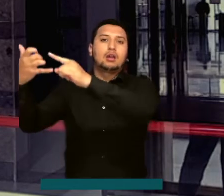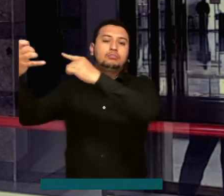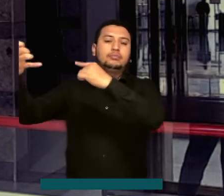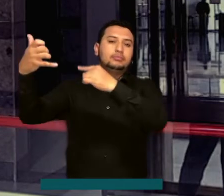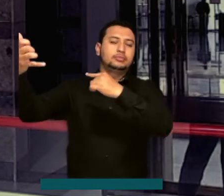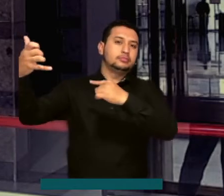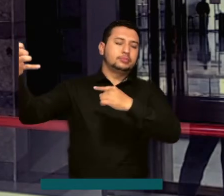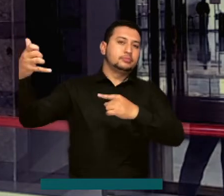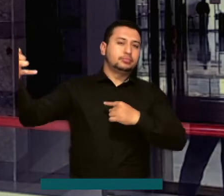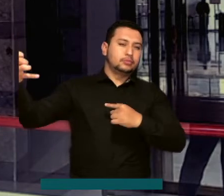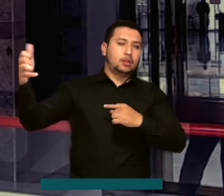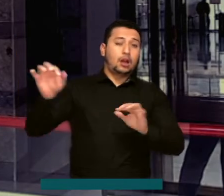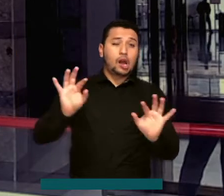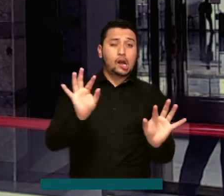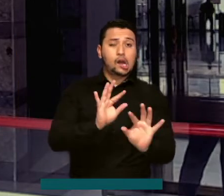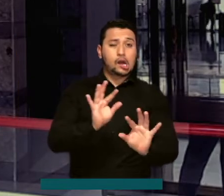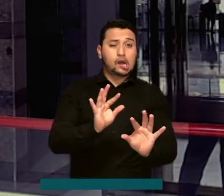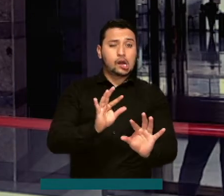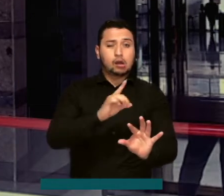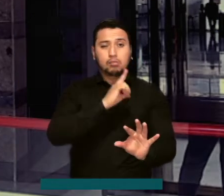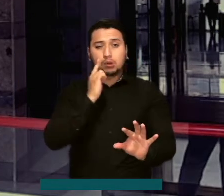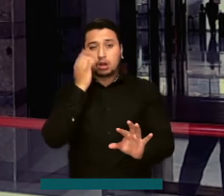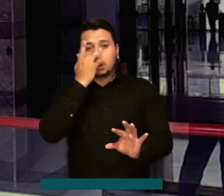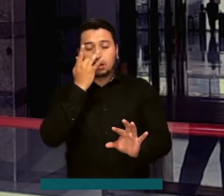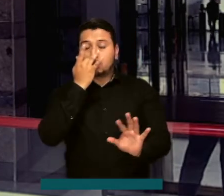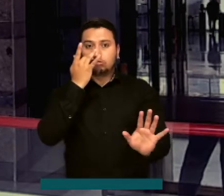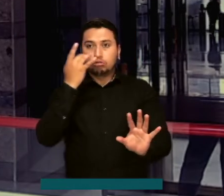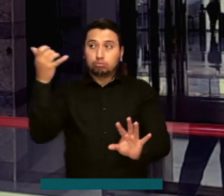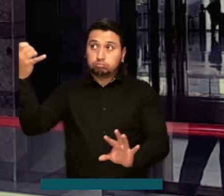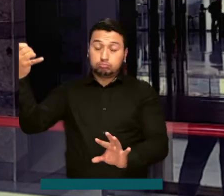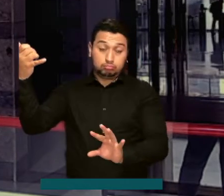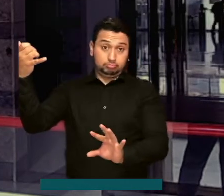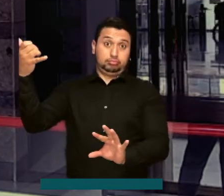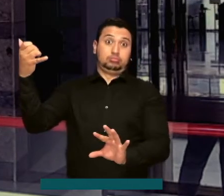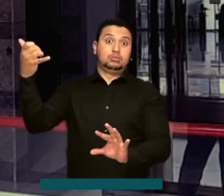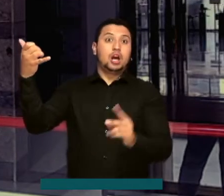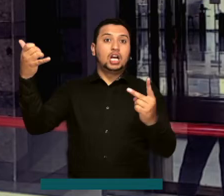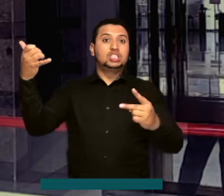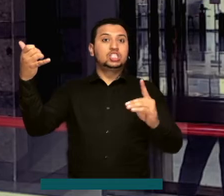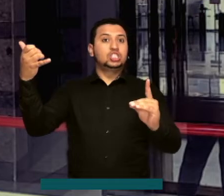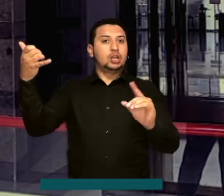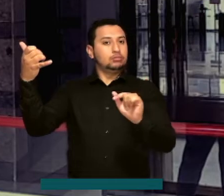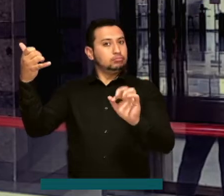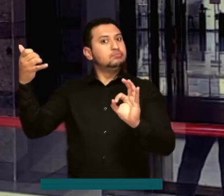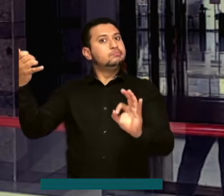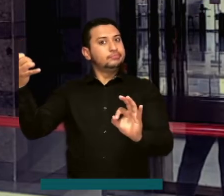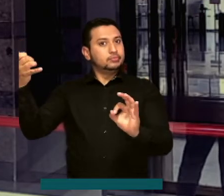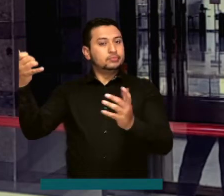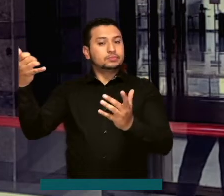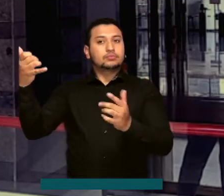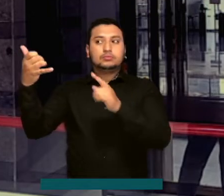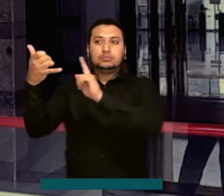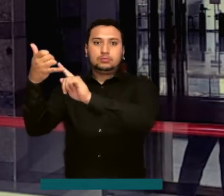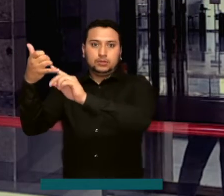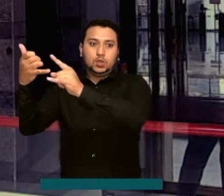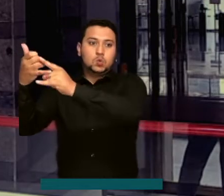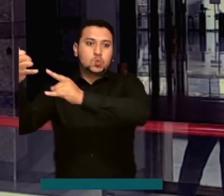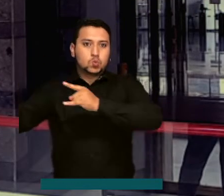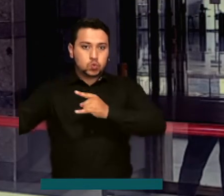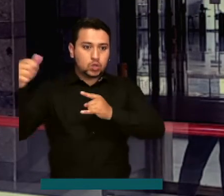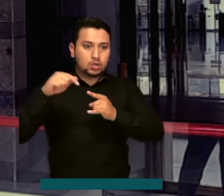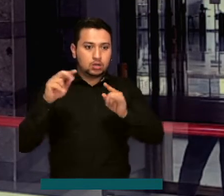quedó la idea de esa imagen borrosa en blanco y negro. Hoy hay modelos en HD y Full HD que se benefician de la capacidad de los sistemas actuales